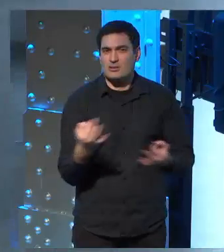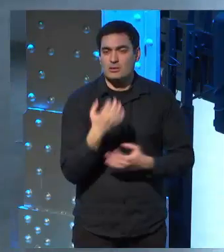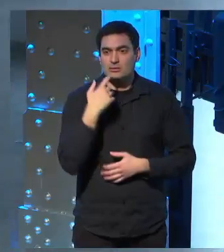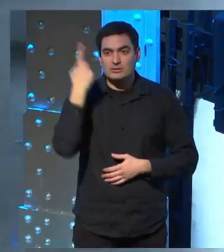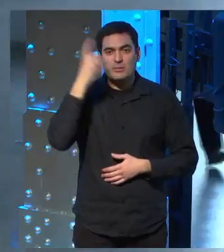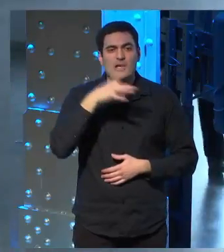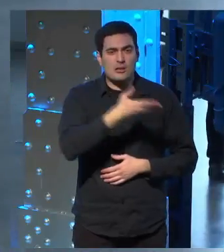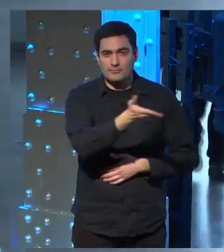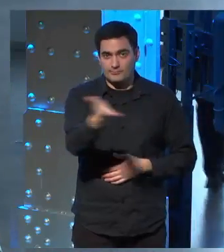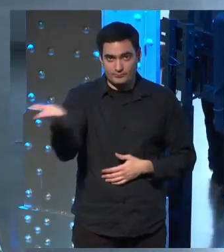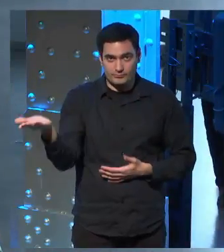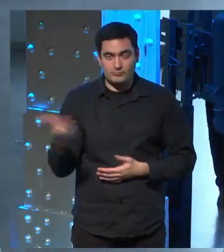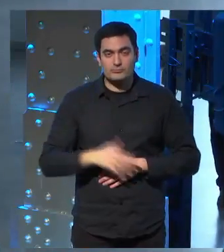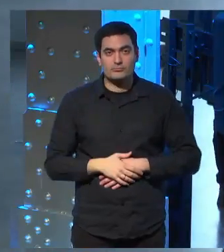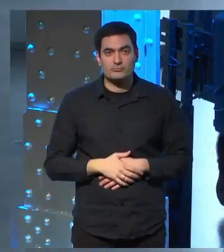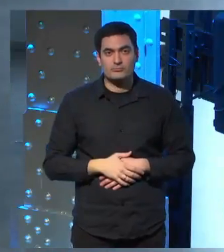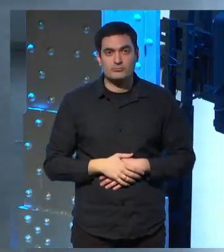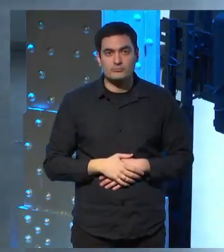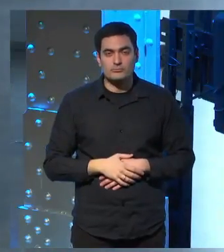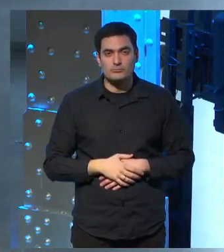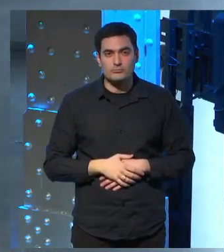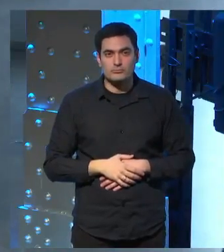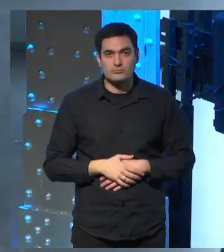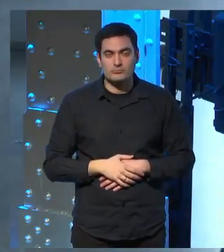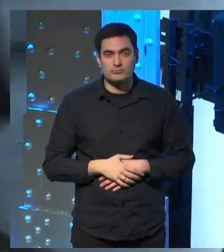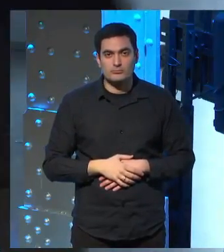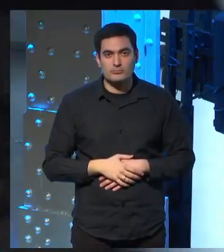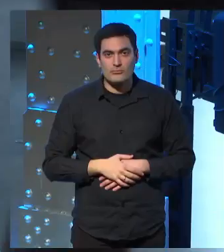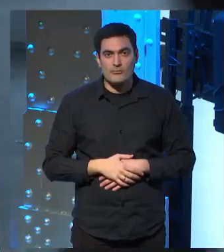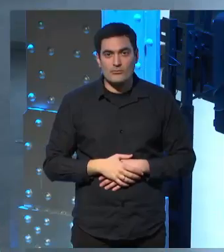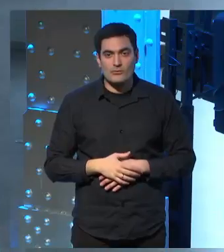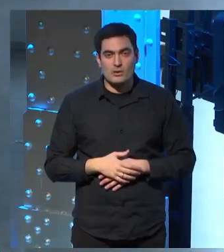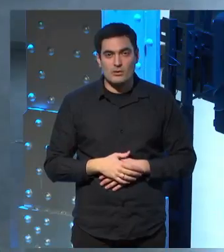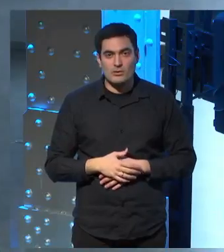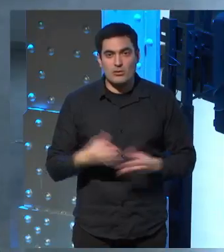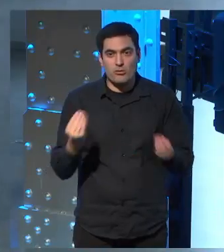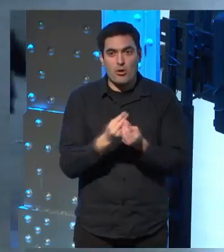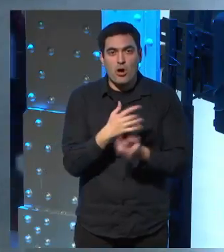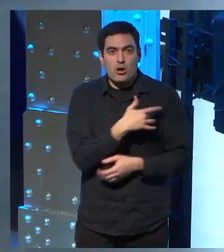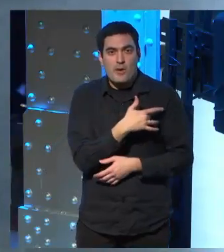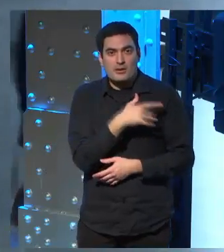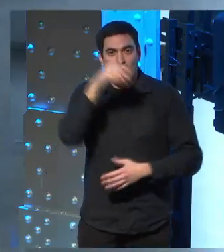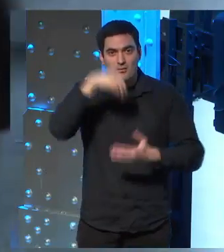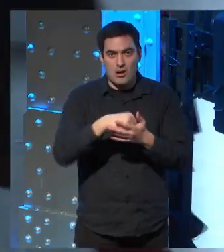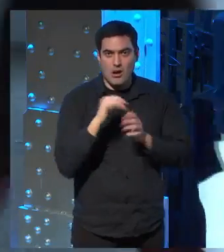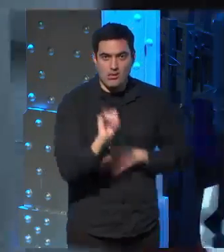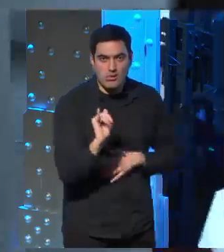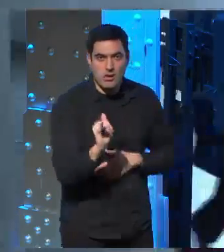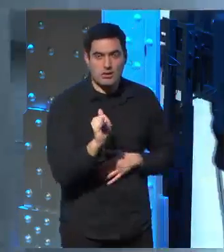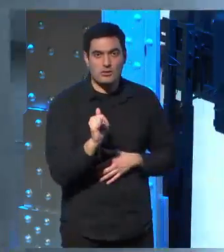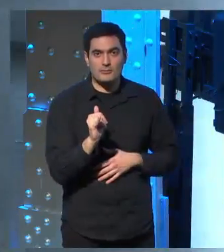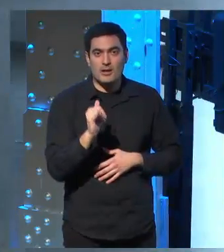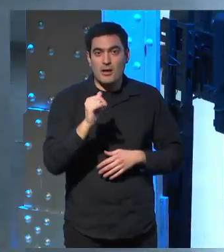son ellos, ¿no? Tiene ese juego con el virtuosismo romántico, con el melodismo